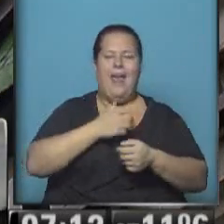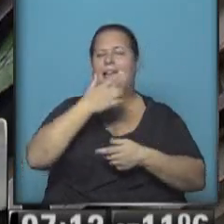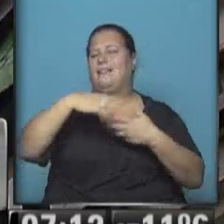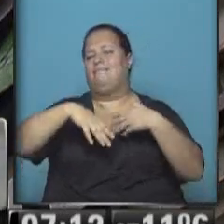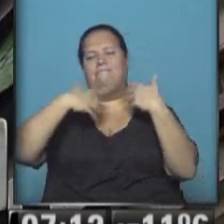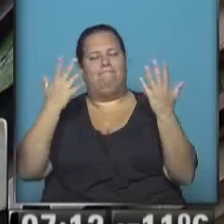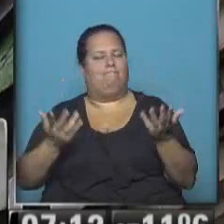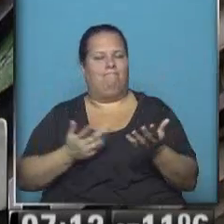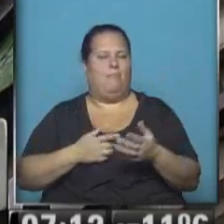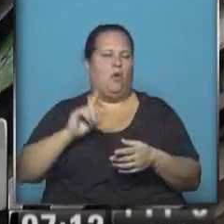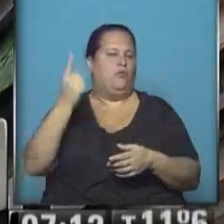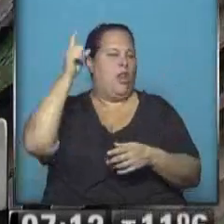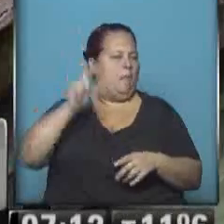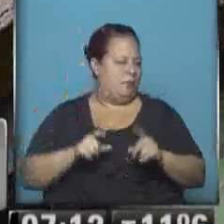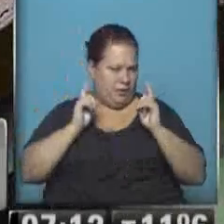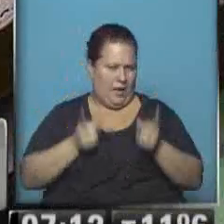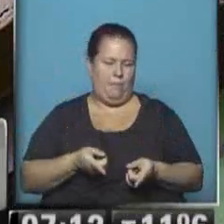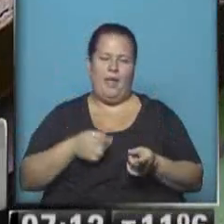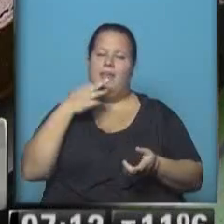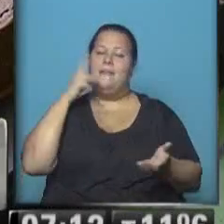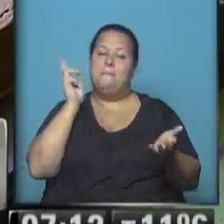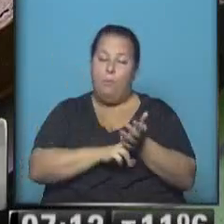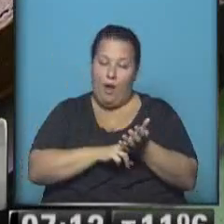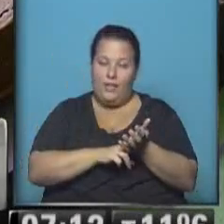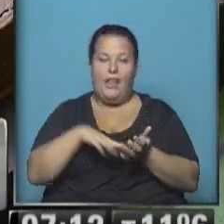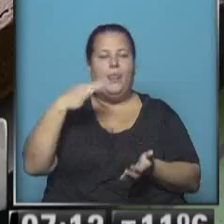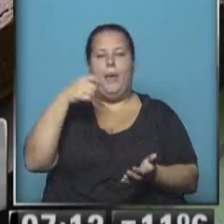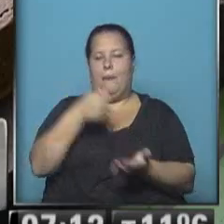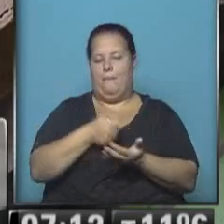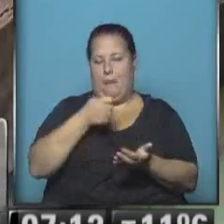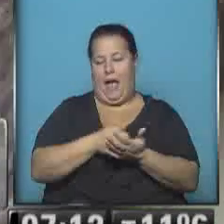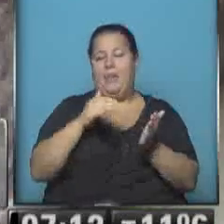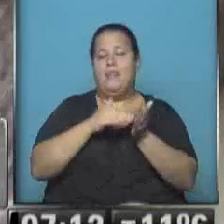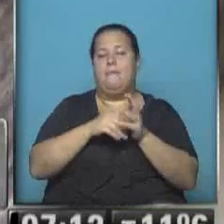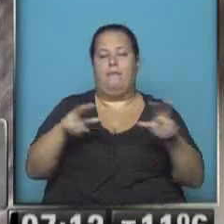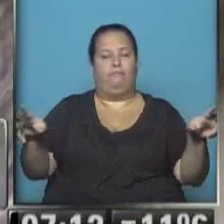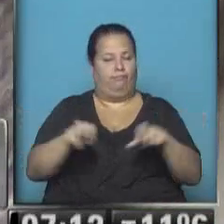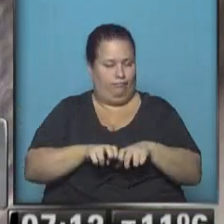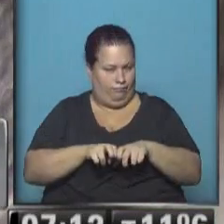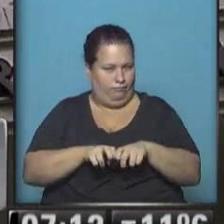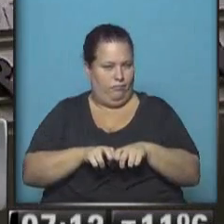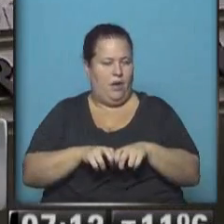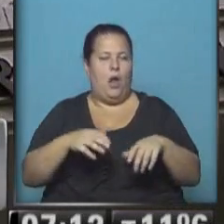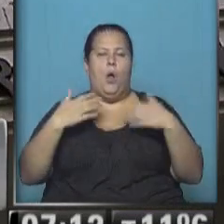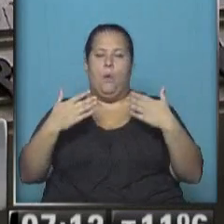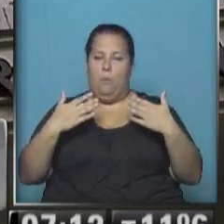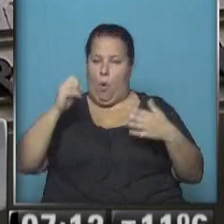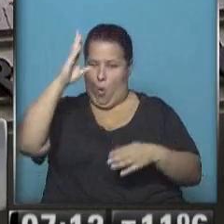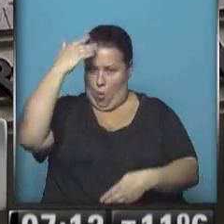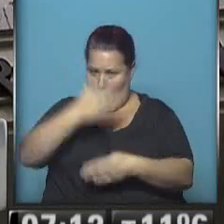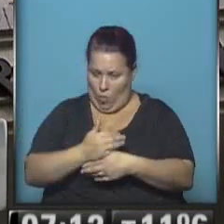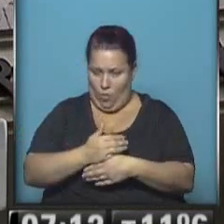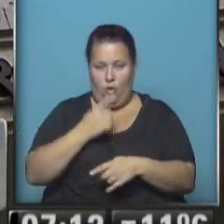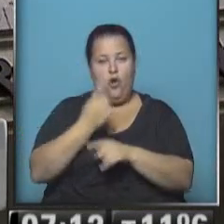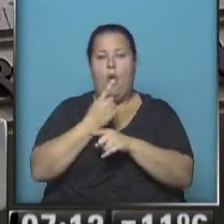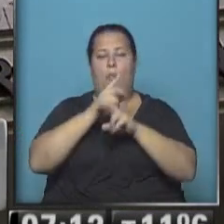un independiente se trata de impuestos que se pagan de acuerdo a los ingresos que se obtienen se pueden cerrar los clubes lo que no se